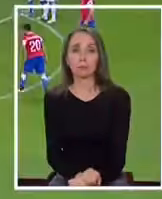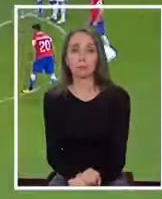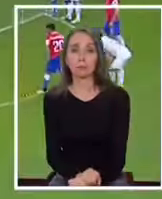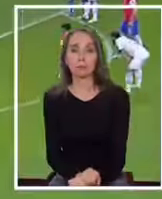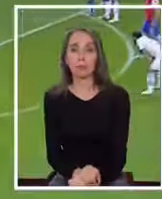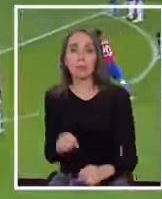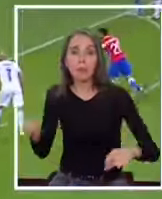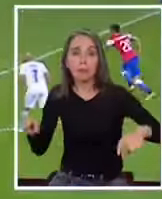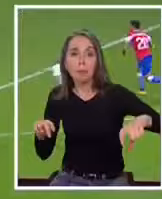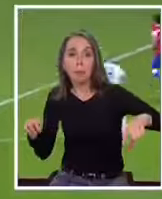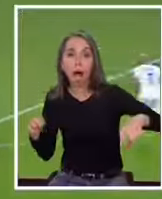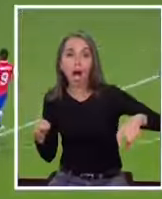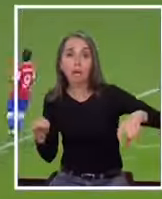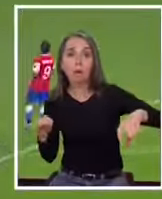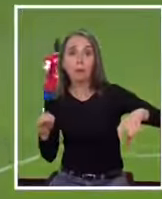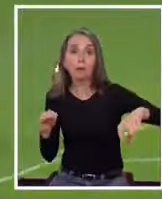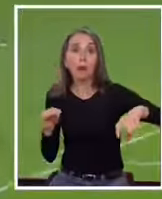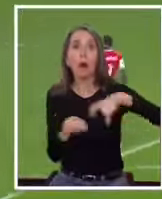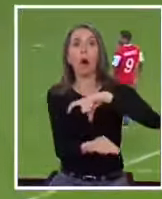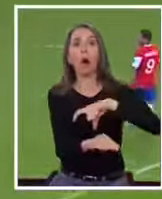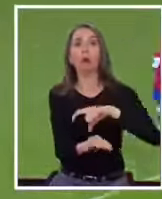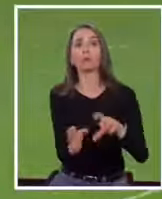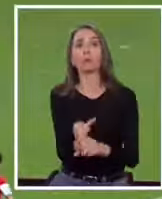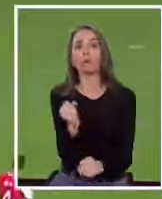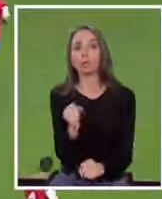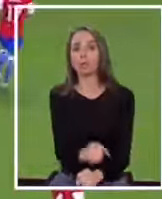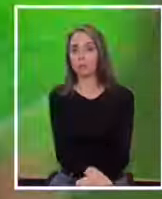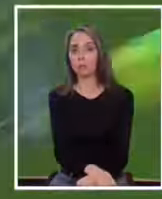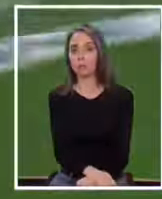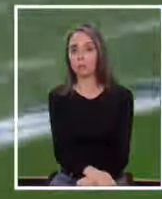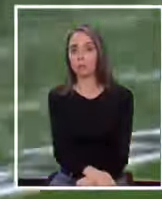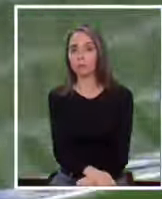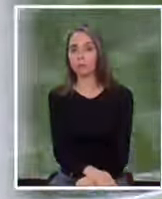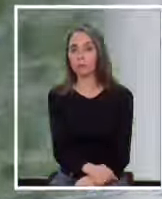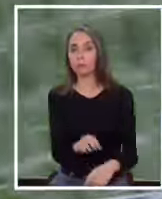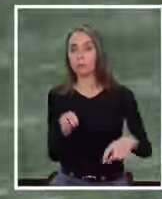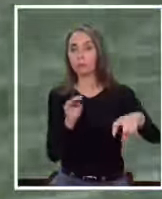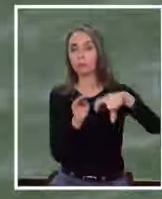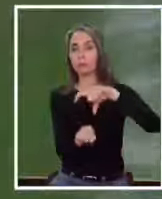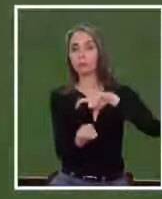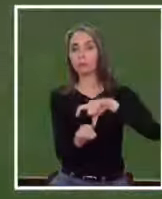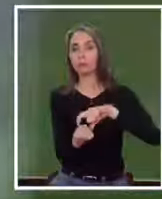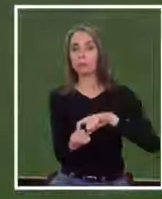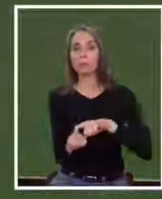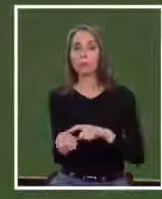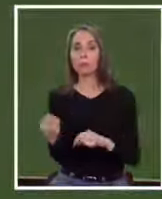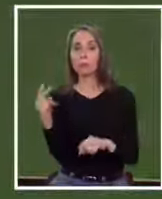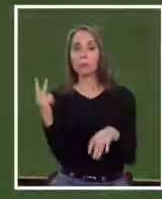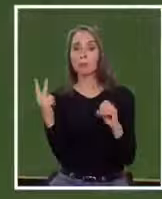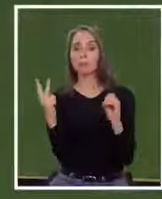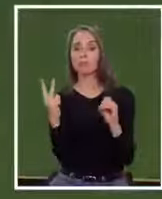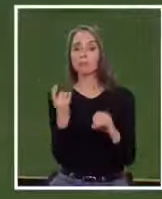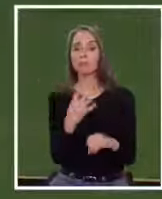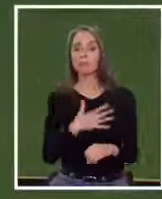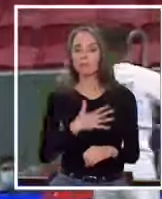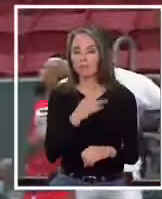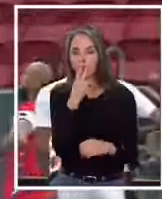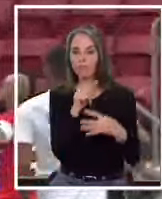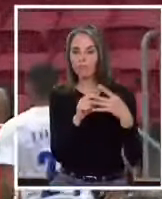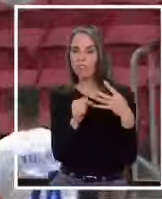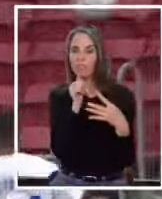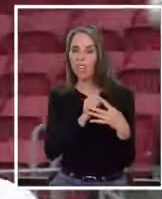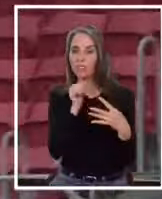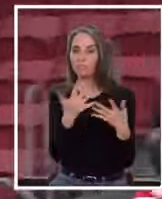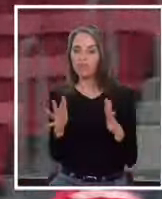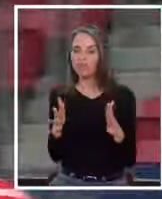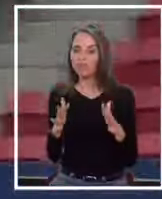Se viene Almirón, está. Gol paraguayo sobre un costado. Un 2-0 doloroso que desnudó varias falencias de este